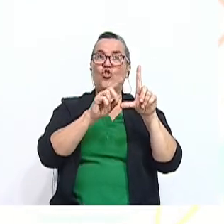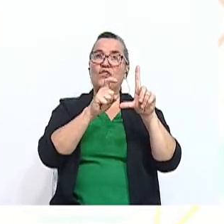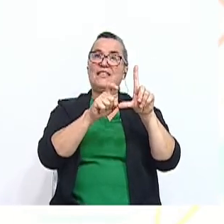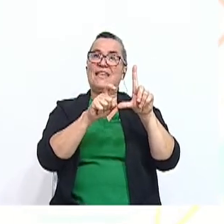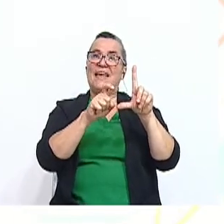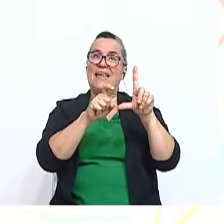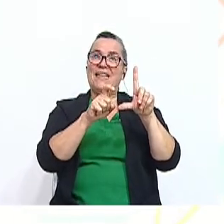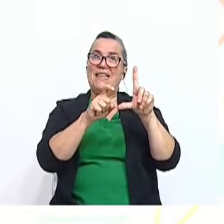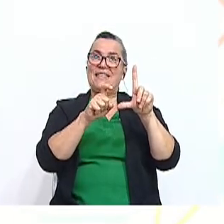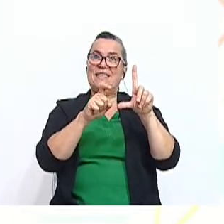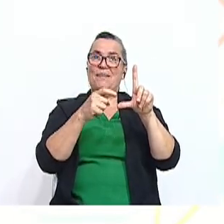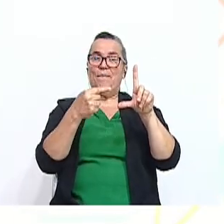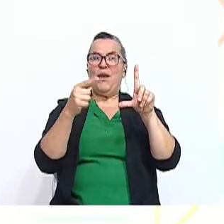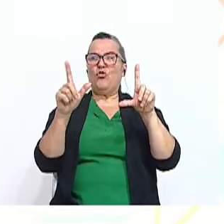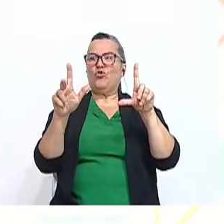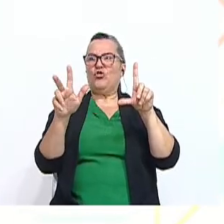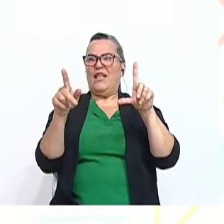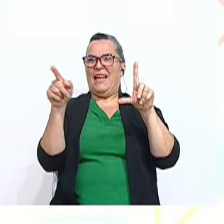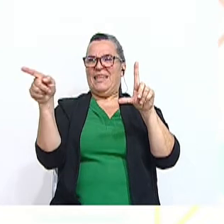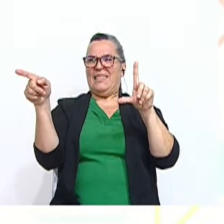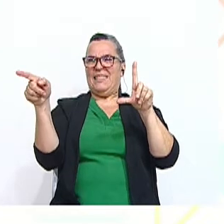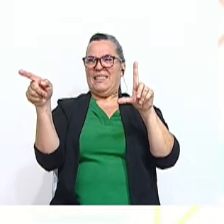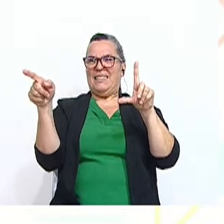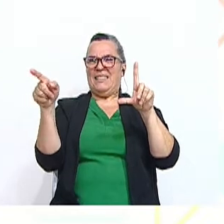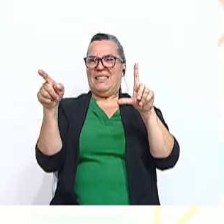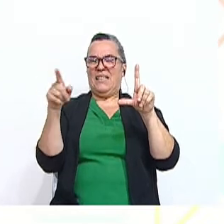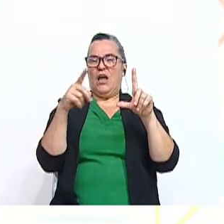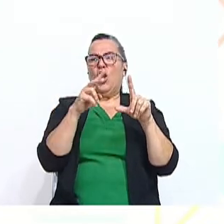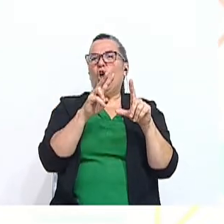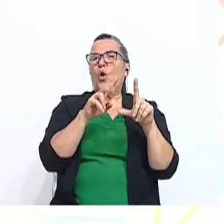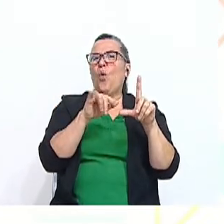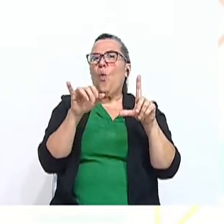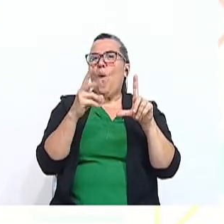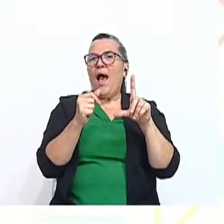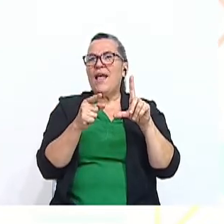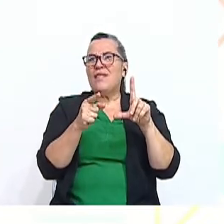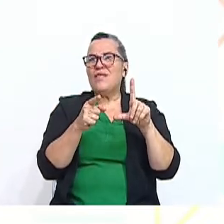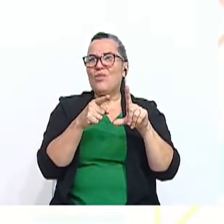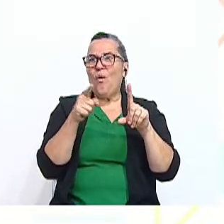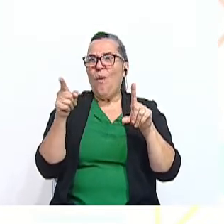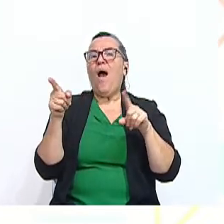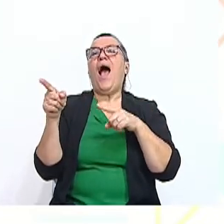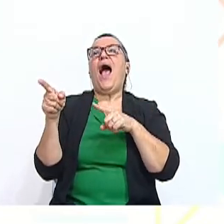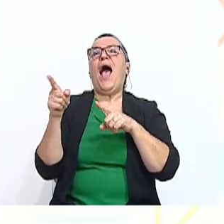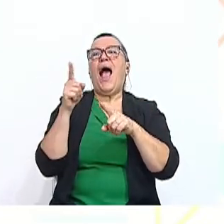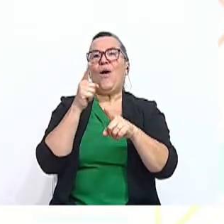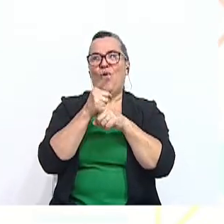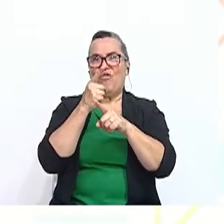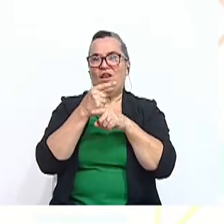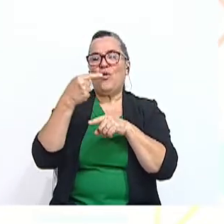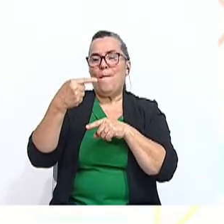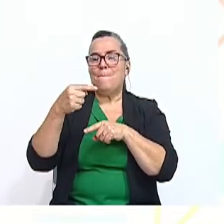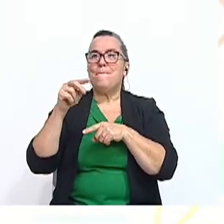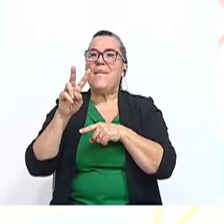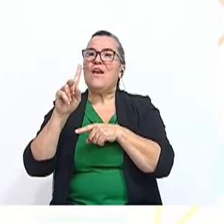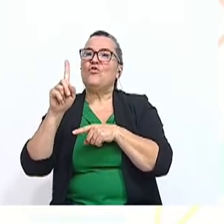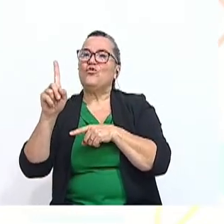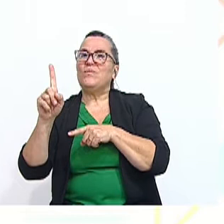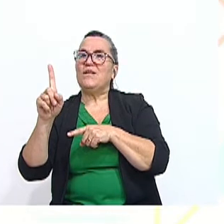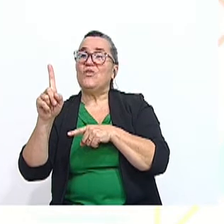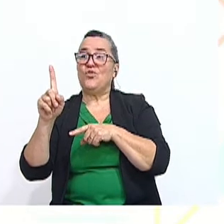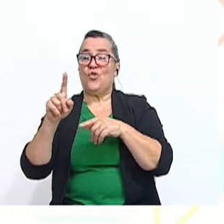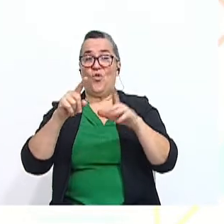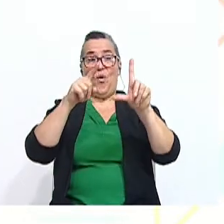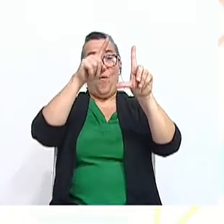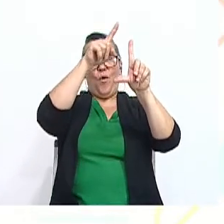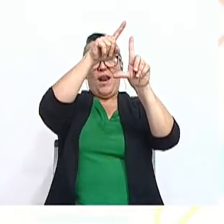3. ¿Y cuánto nos da 2 por -9 menos 3? Correcto, -21. Por lo tanto,